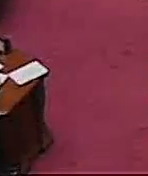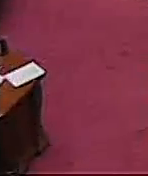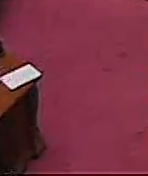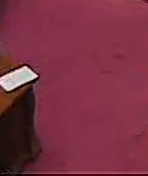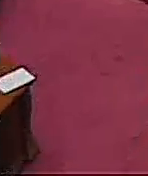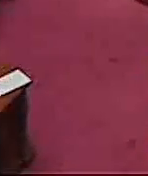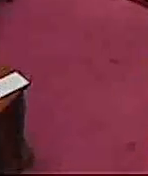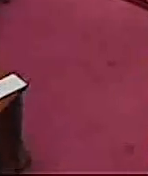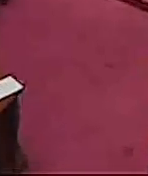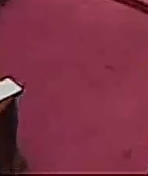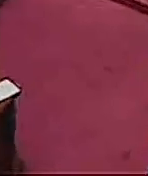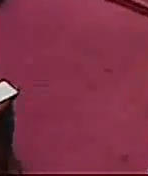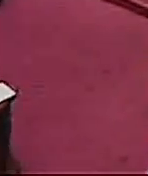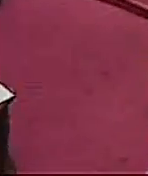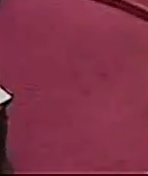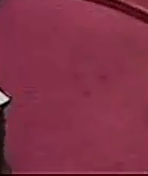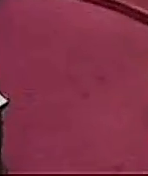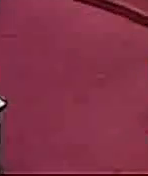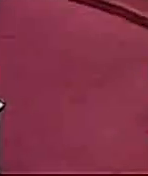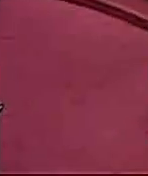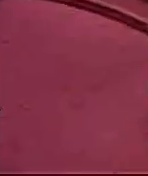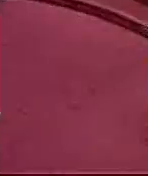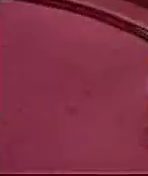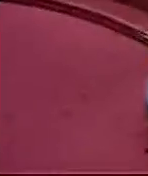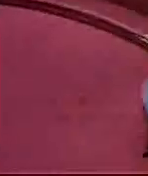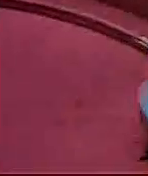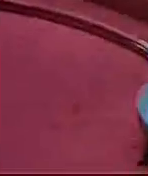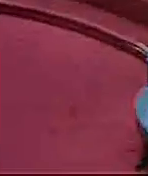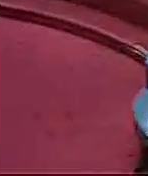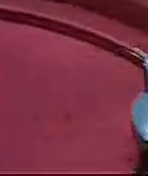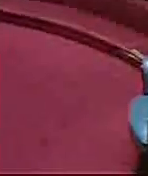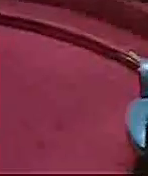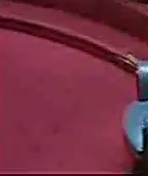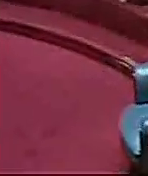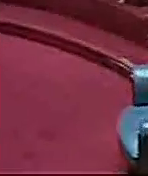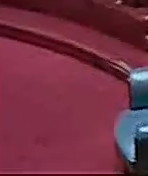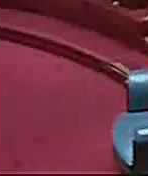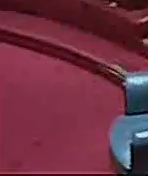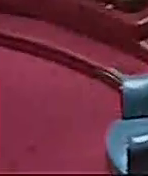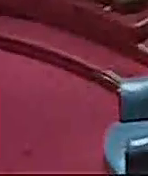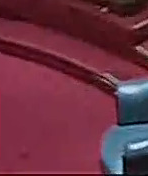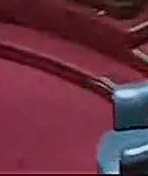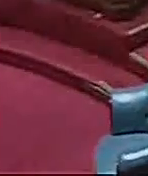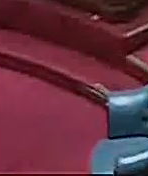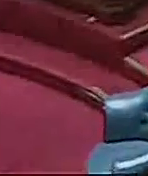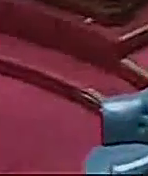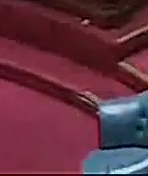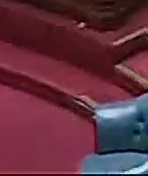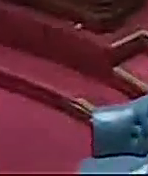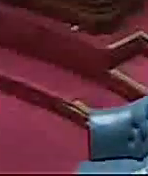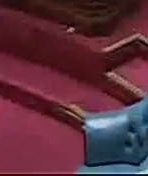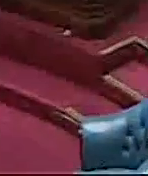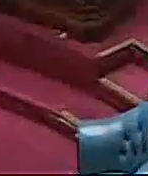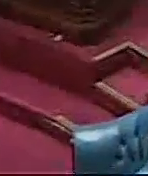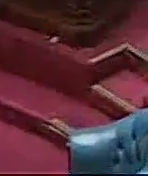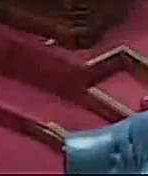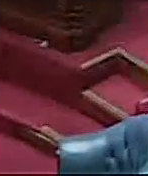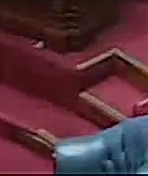la bancada oficialista justamente a los ministros y inmediatamente después se va a proceder a la